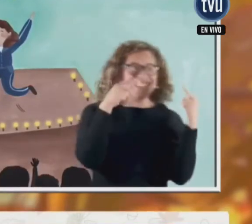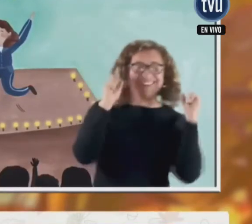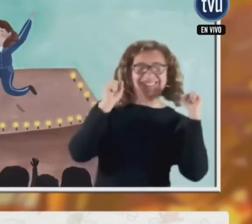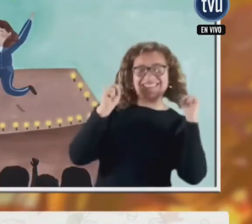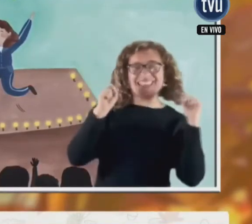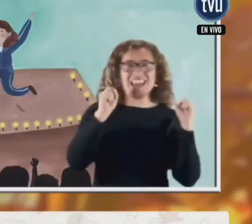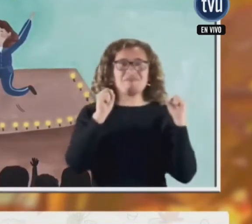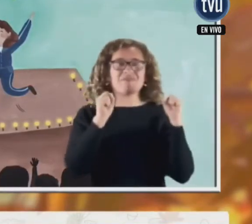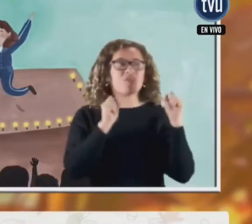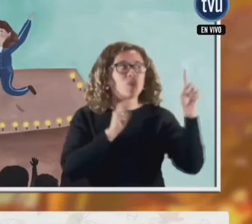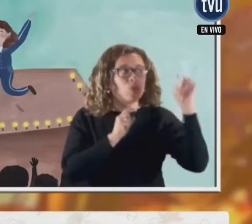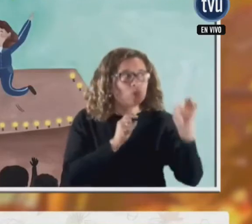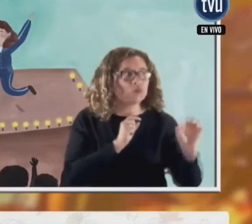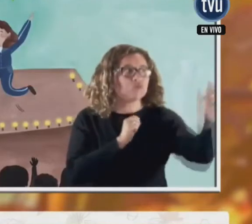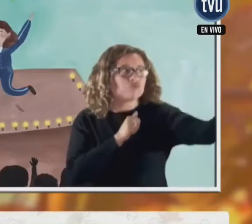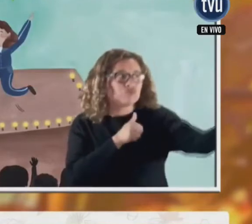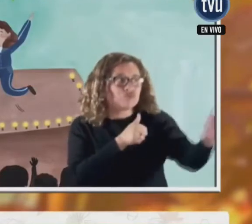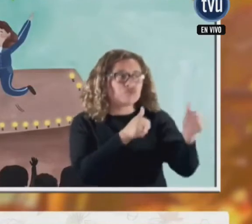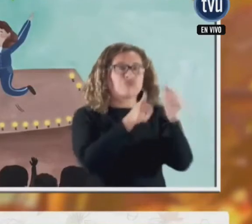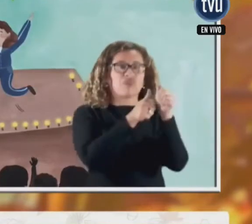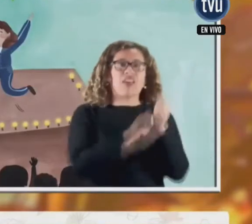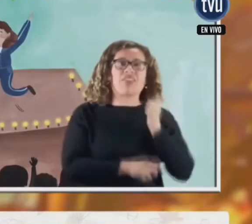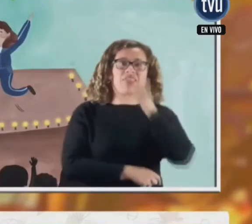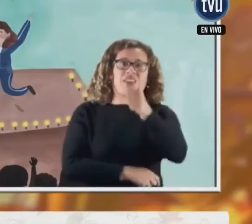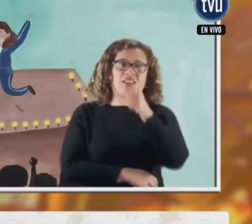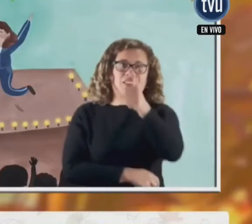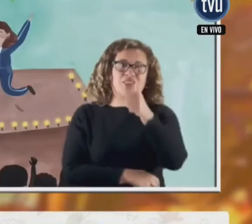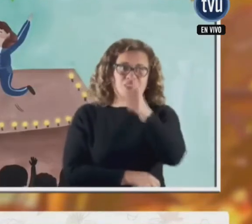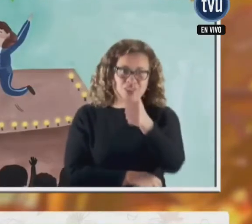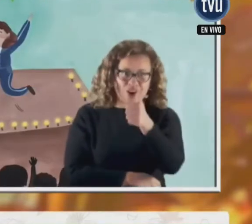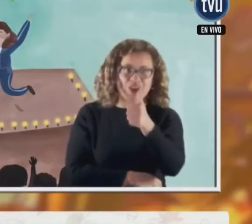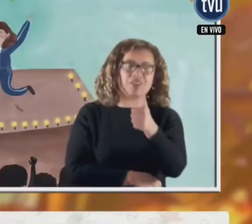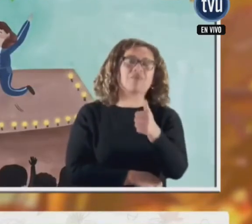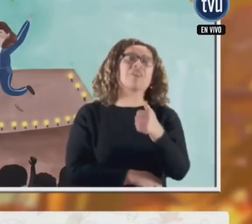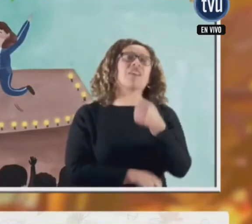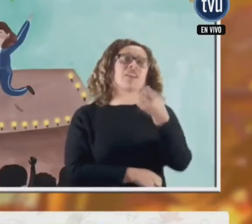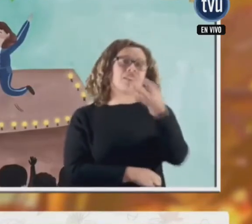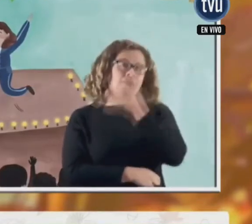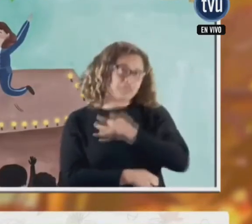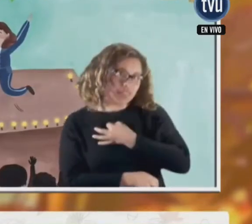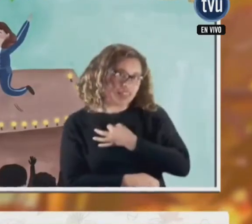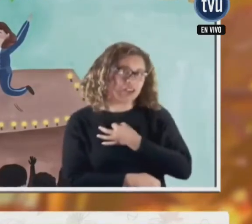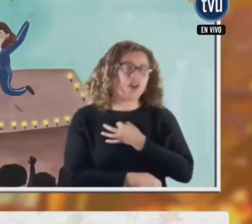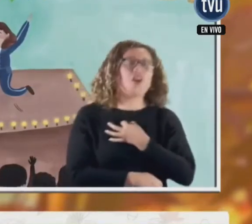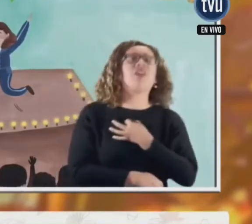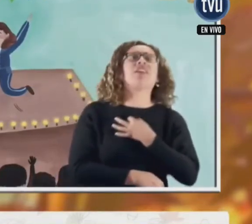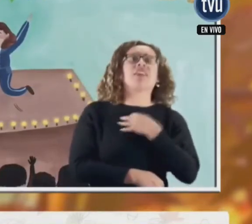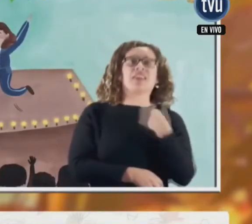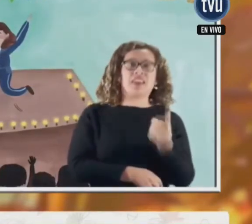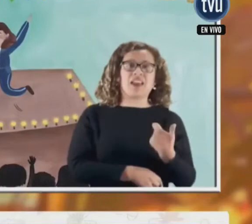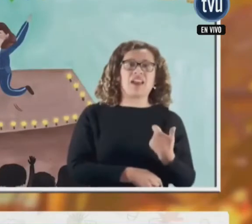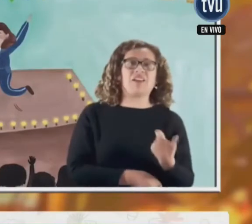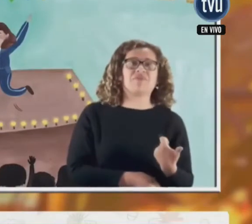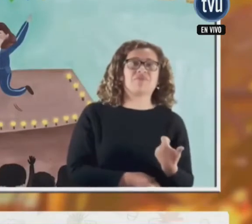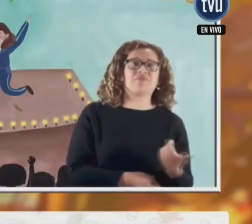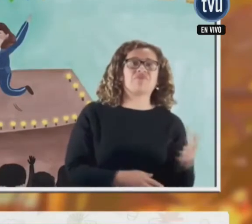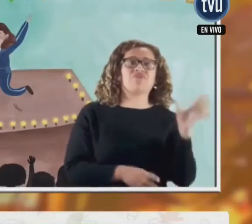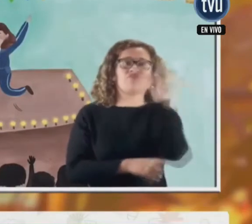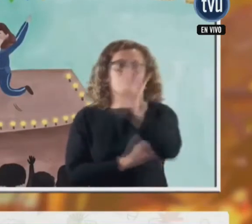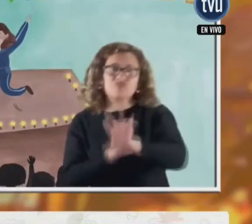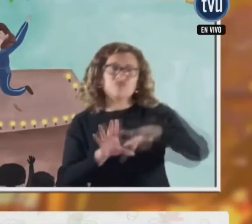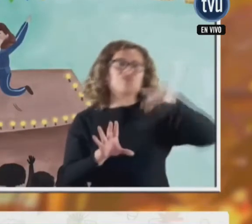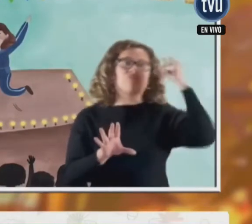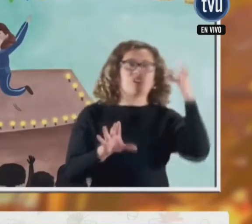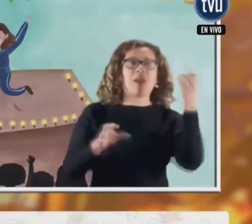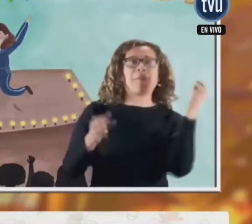esta enseñanza ir explicándole a los niños para que se les haga algo mucho más común, digamos, y más simple el entender que